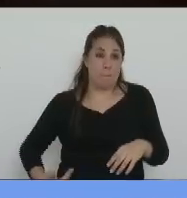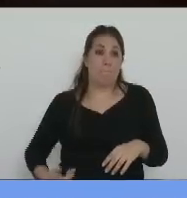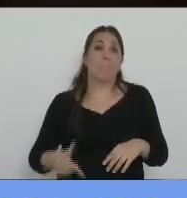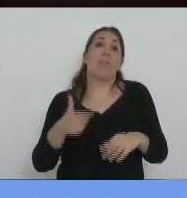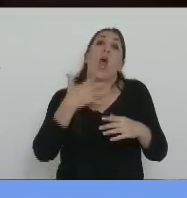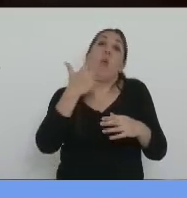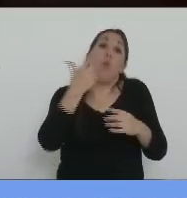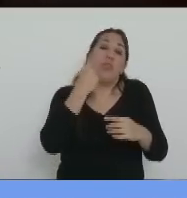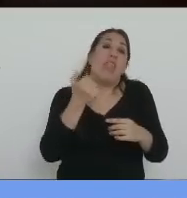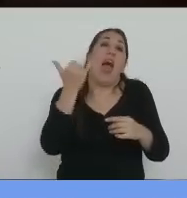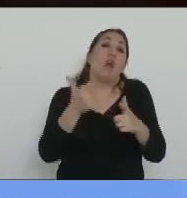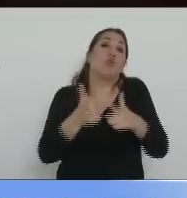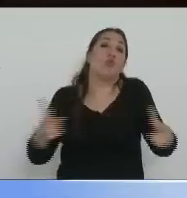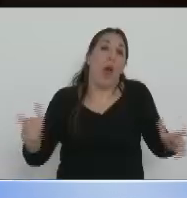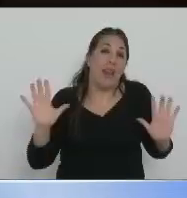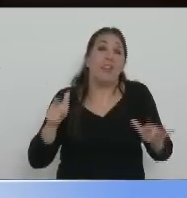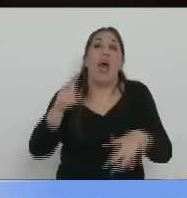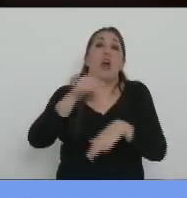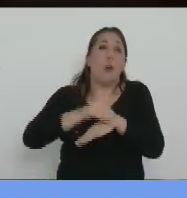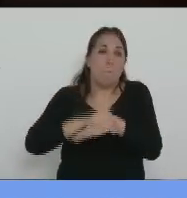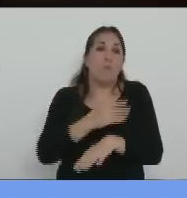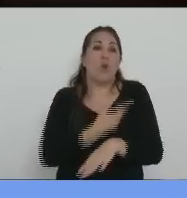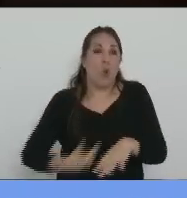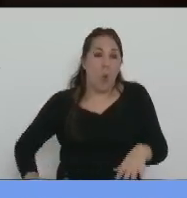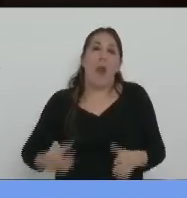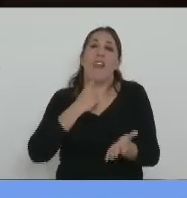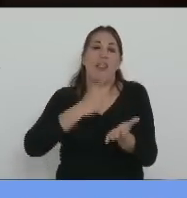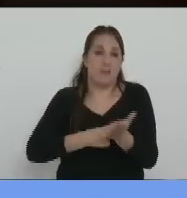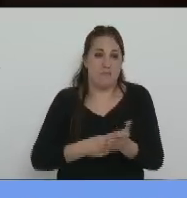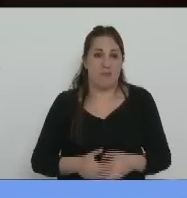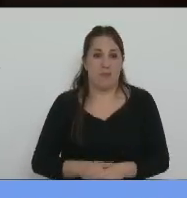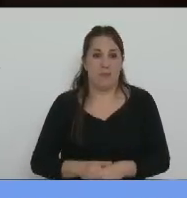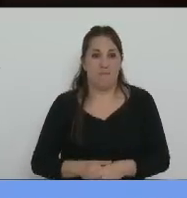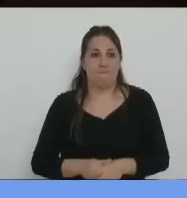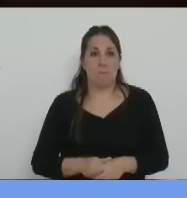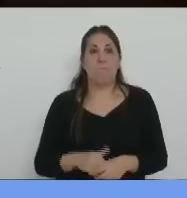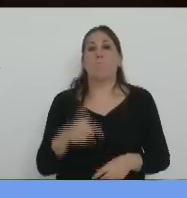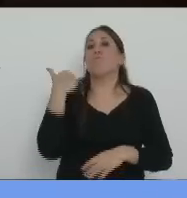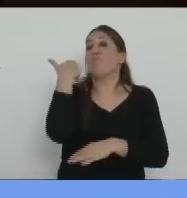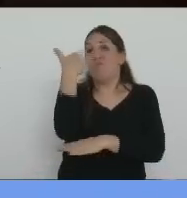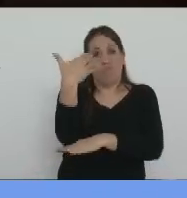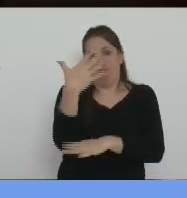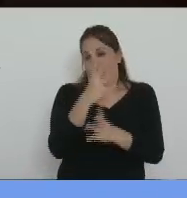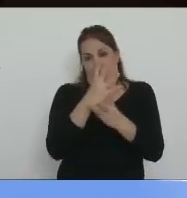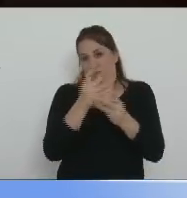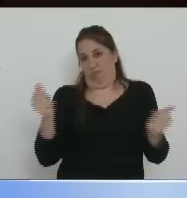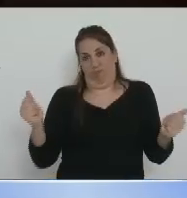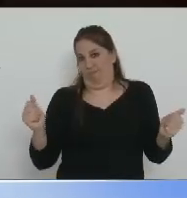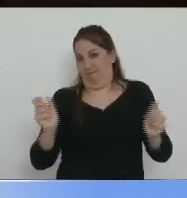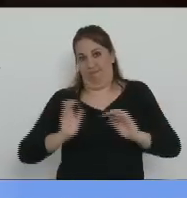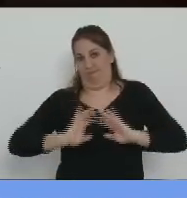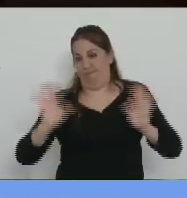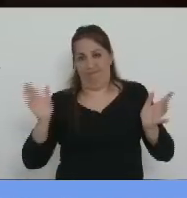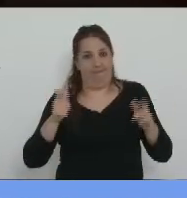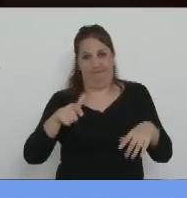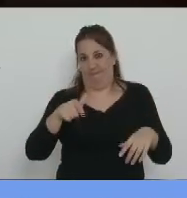suerte y tenga la responsabilidad de gobernar y de decidir dónde se terminan los discursos se terminan las mentiras determina